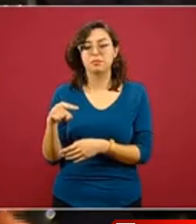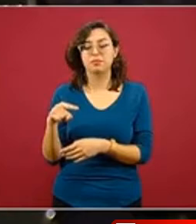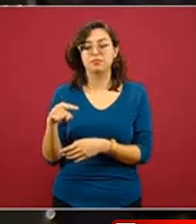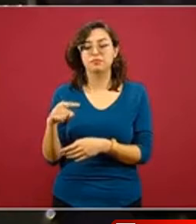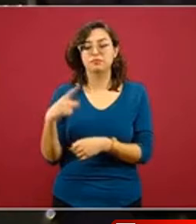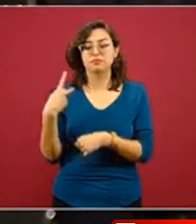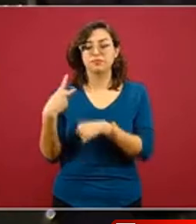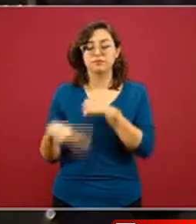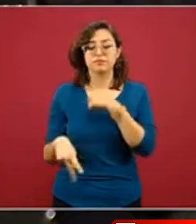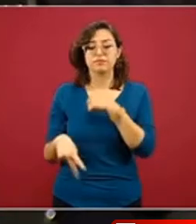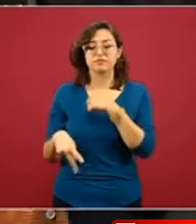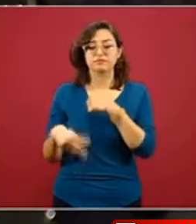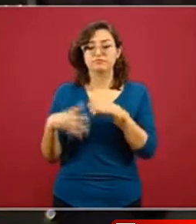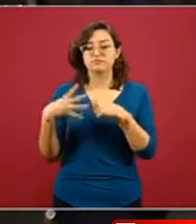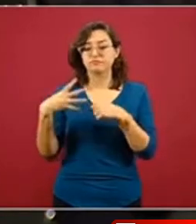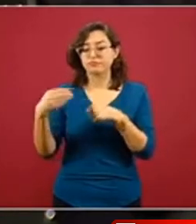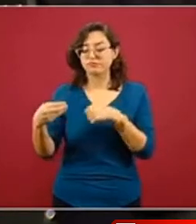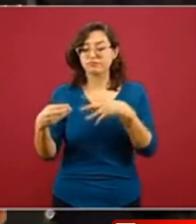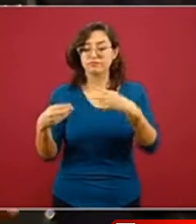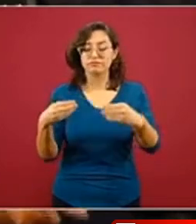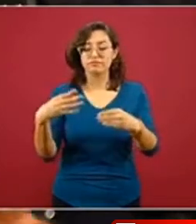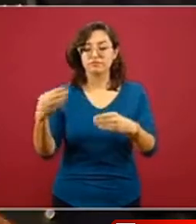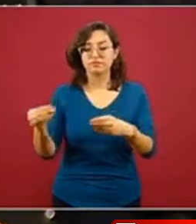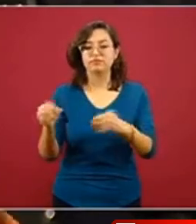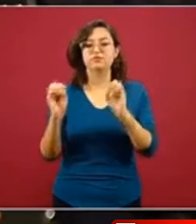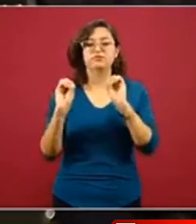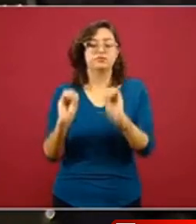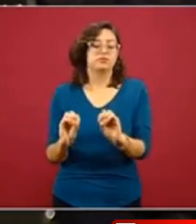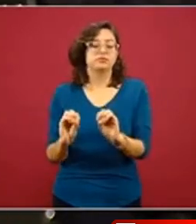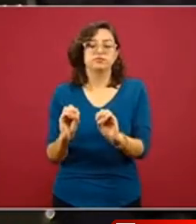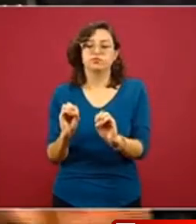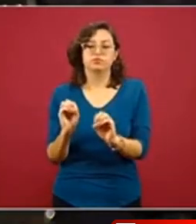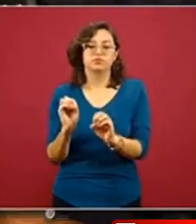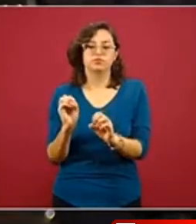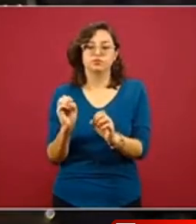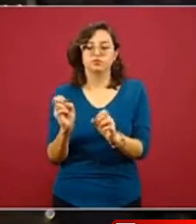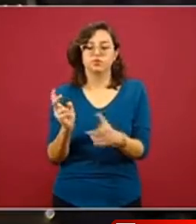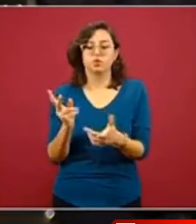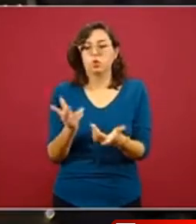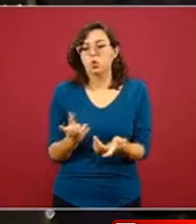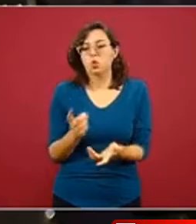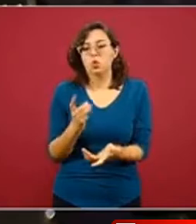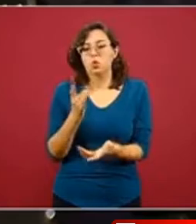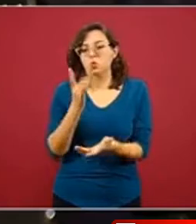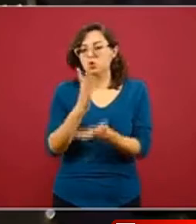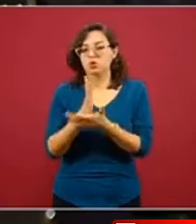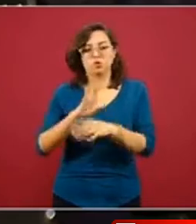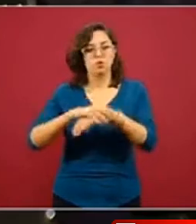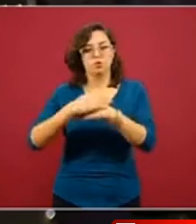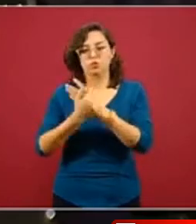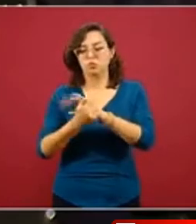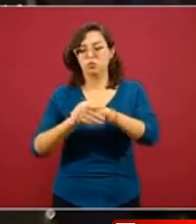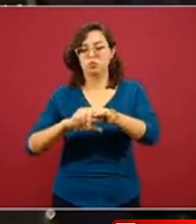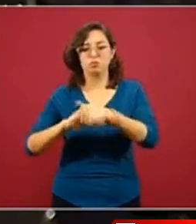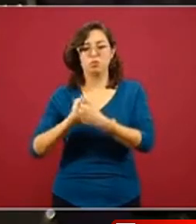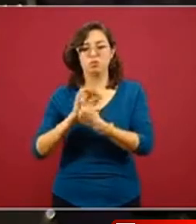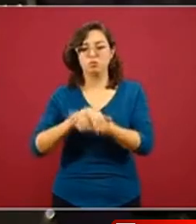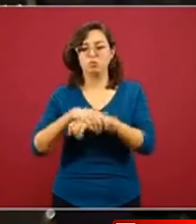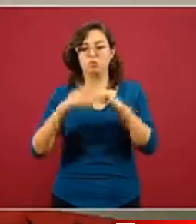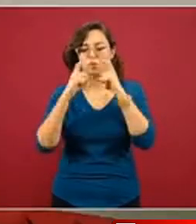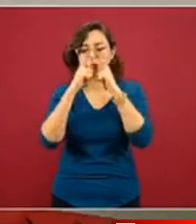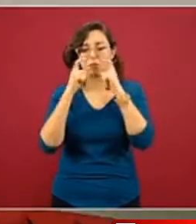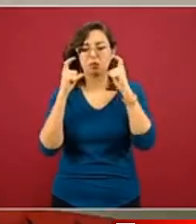en riesgo de contagiarse, o la prevención secundaria sería el lavado de manos y la utilización